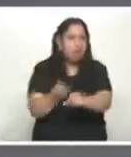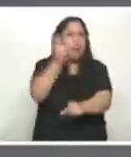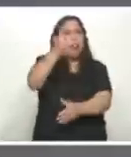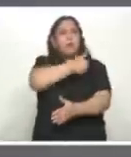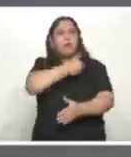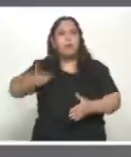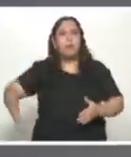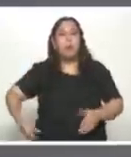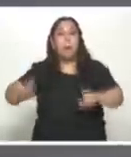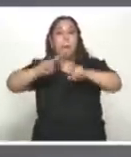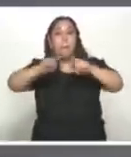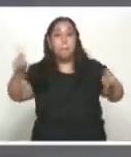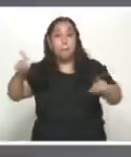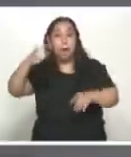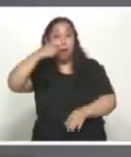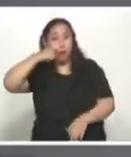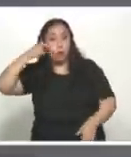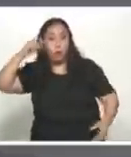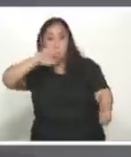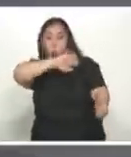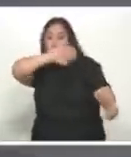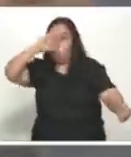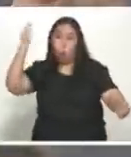Tiene un par de ministros ahí, nada más.